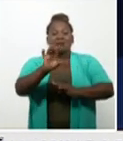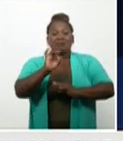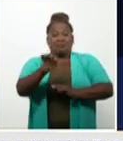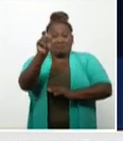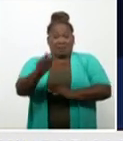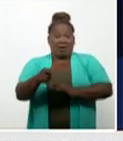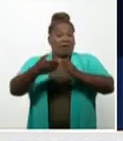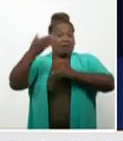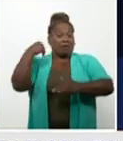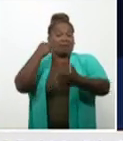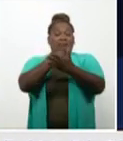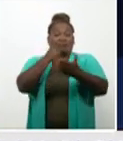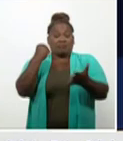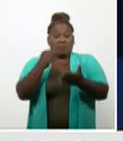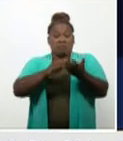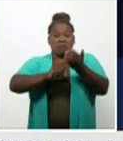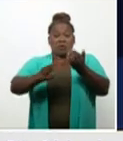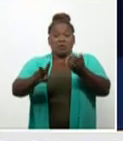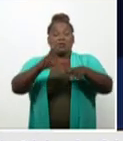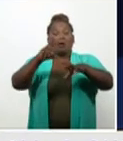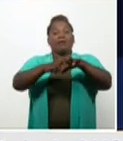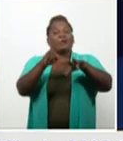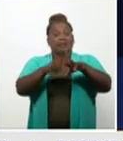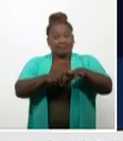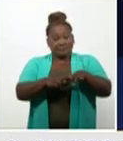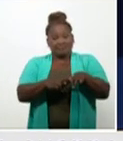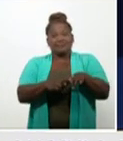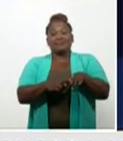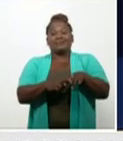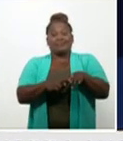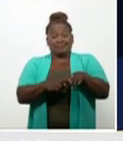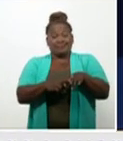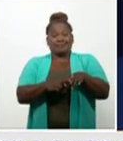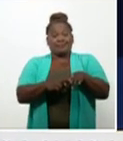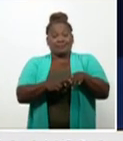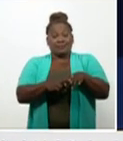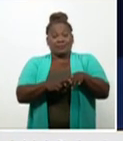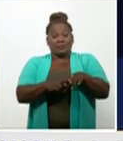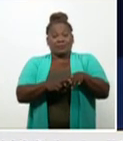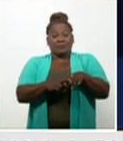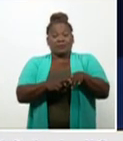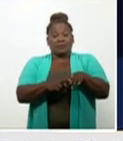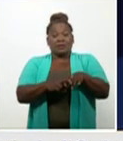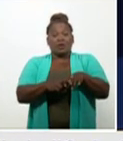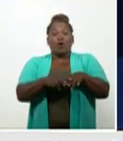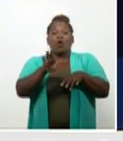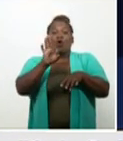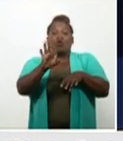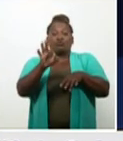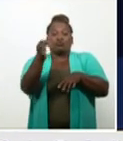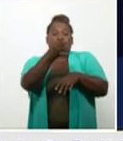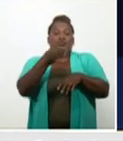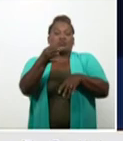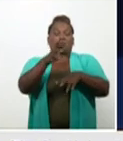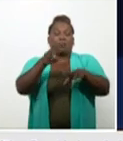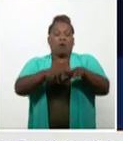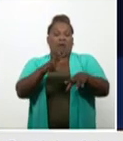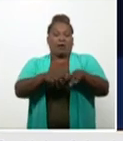son de la provincia de La Habana, distribuido en 8 de sus municipios, pero